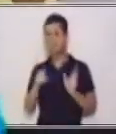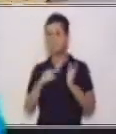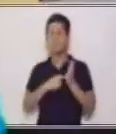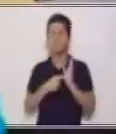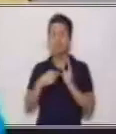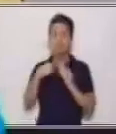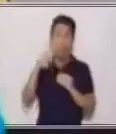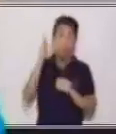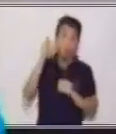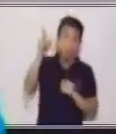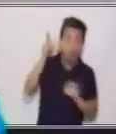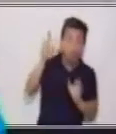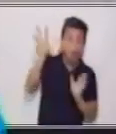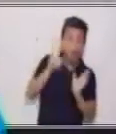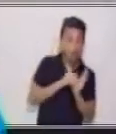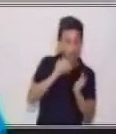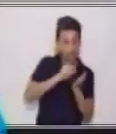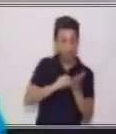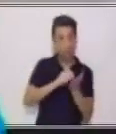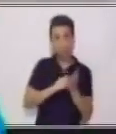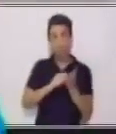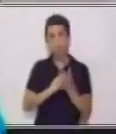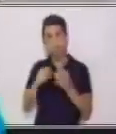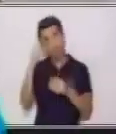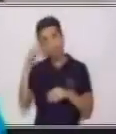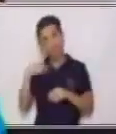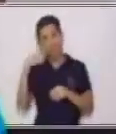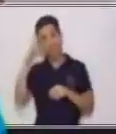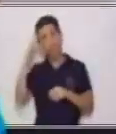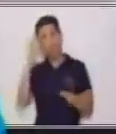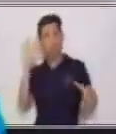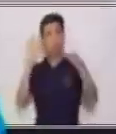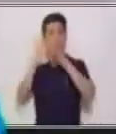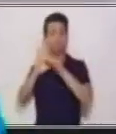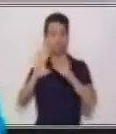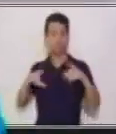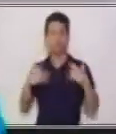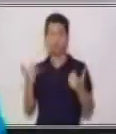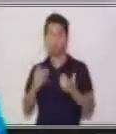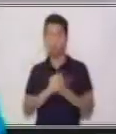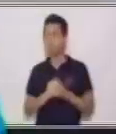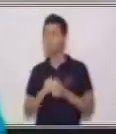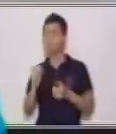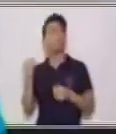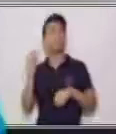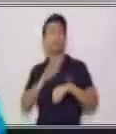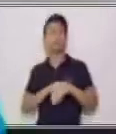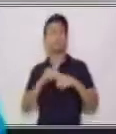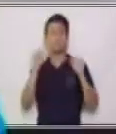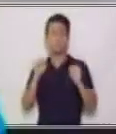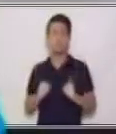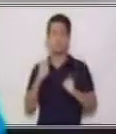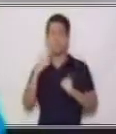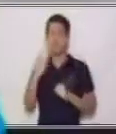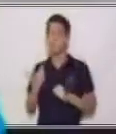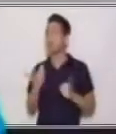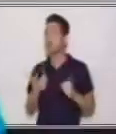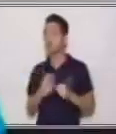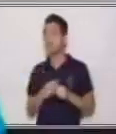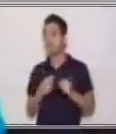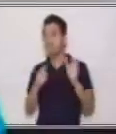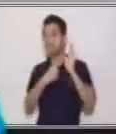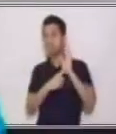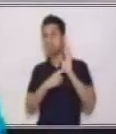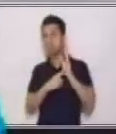a recordar parte de. Pero no se queda ahí. ¿Qué más piensas tú que se puede hacer? Porque si estamos hablando de estrategias de presentación de